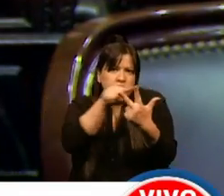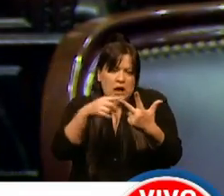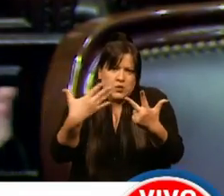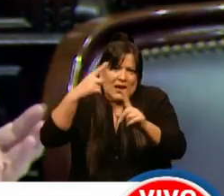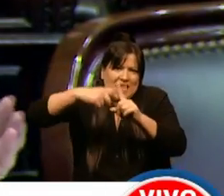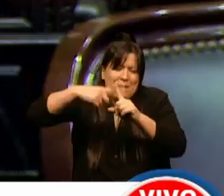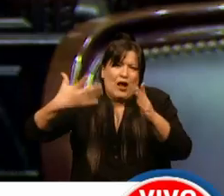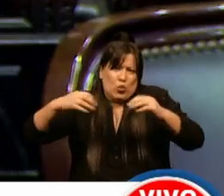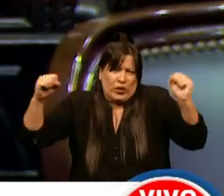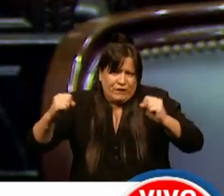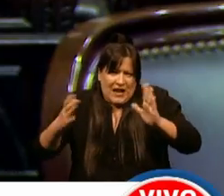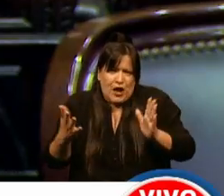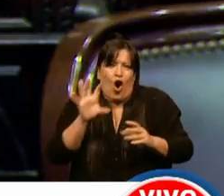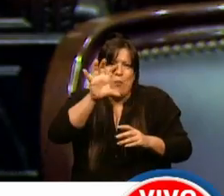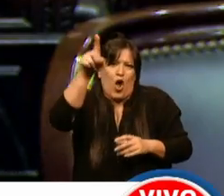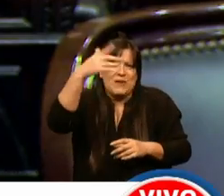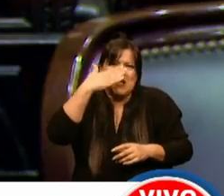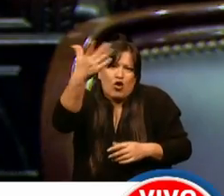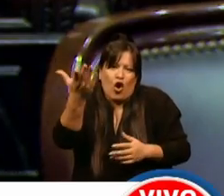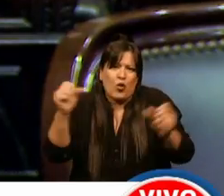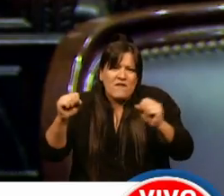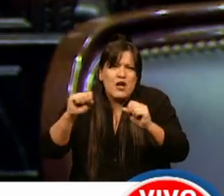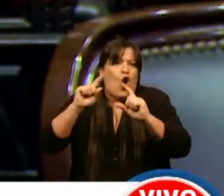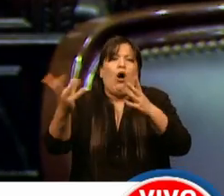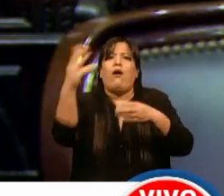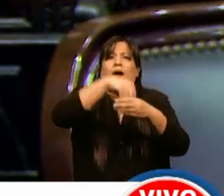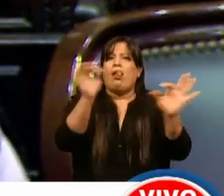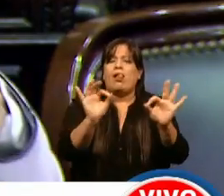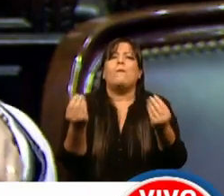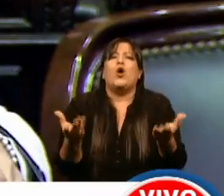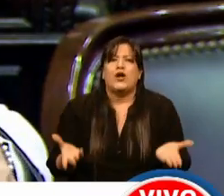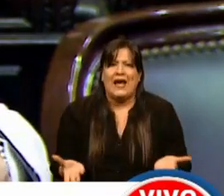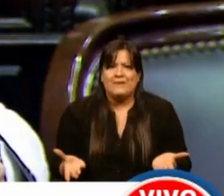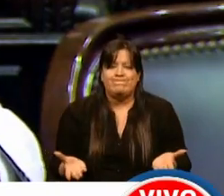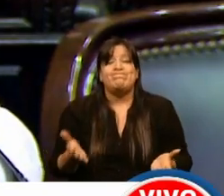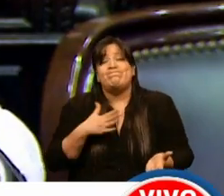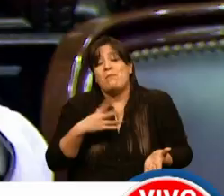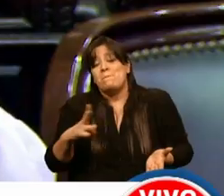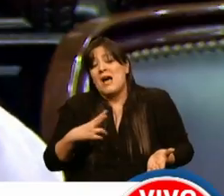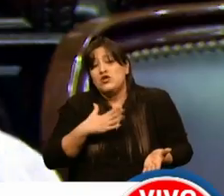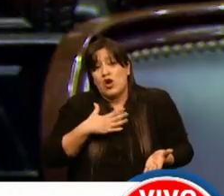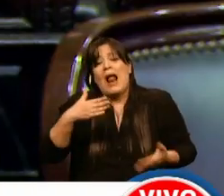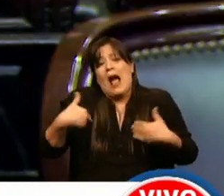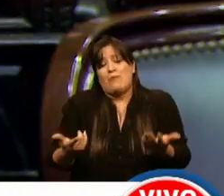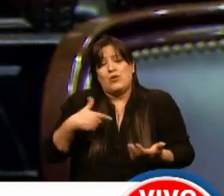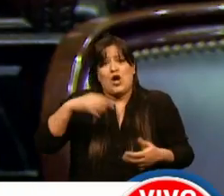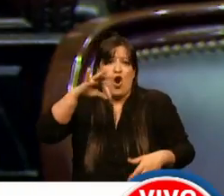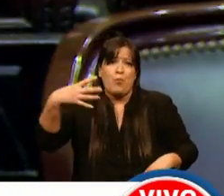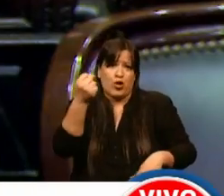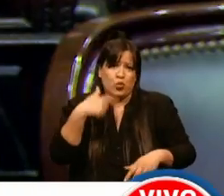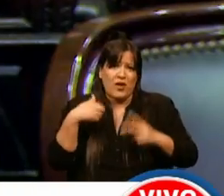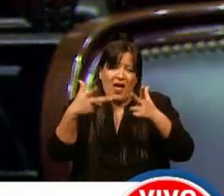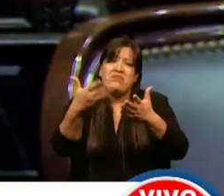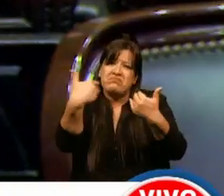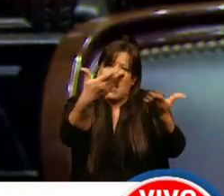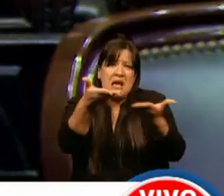temperaturas son bajas en nuestro en nuestra en nuestra provincia personalmente aprovecho la oportunidad de invitarlo